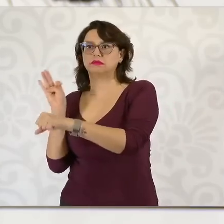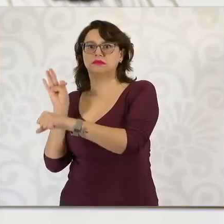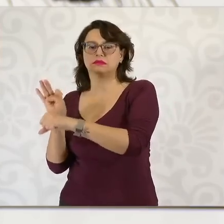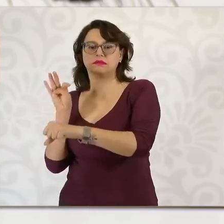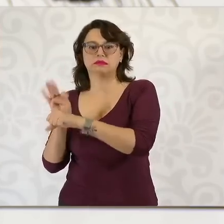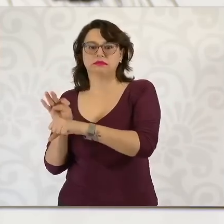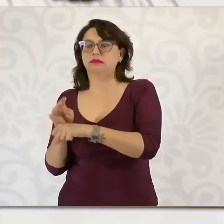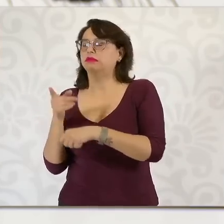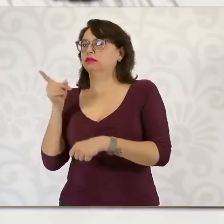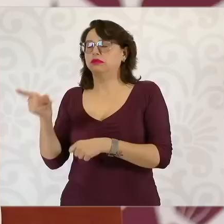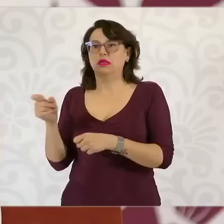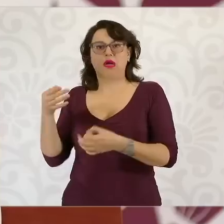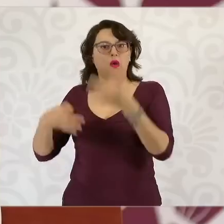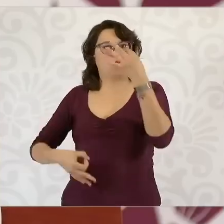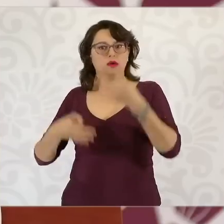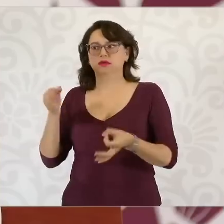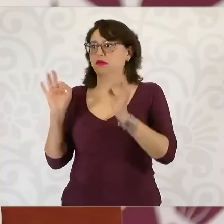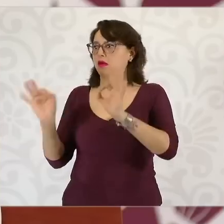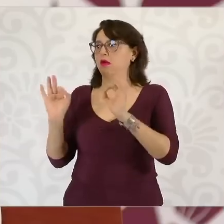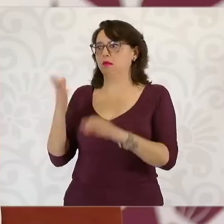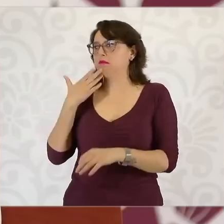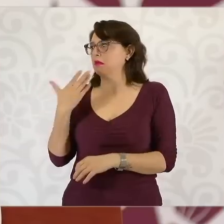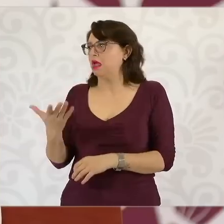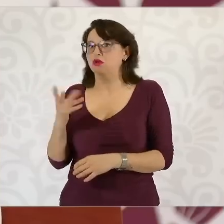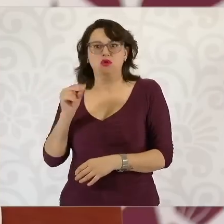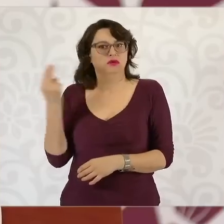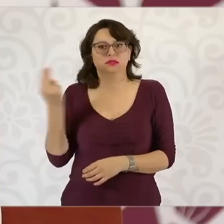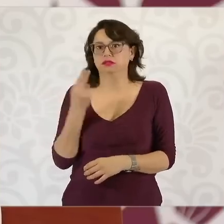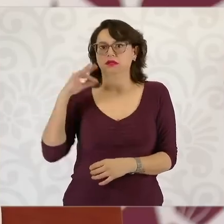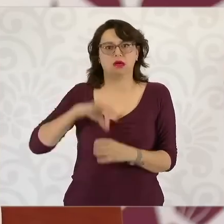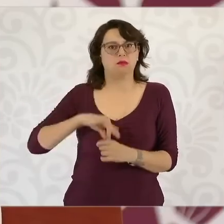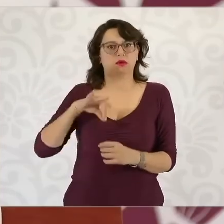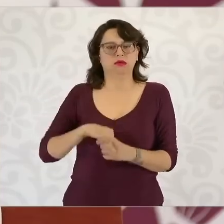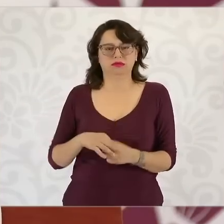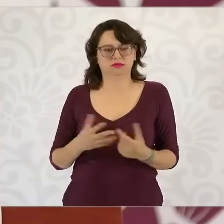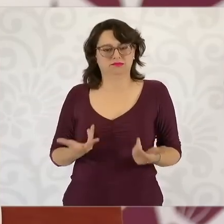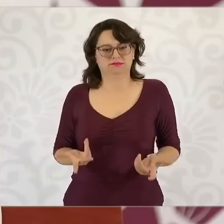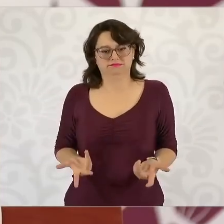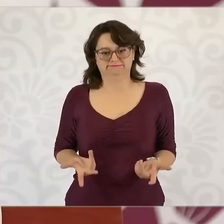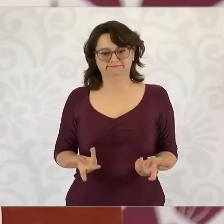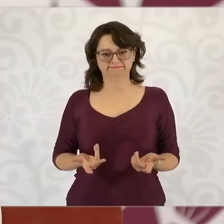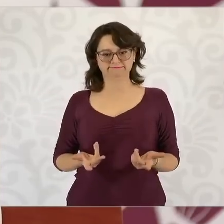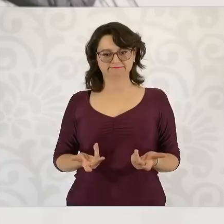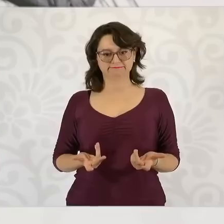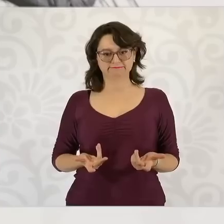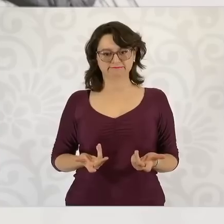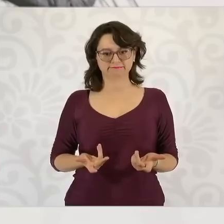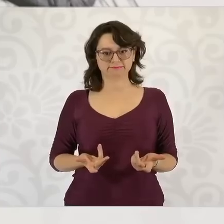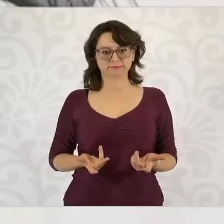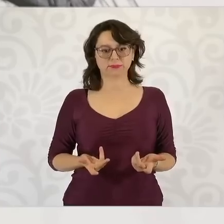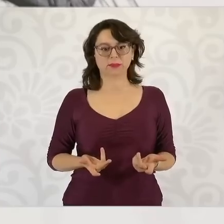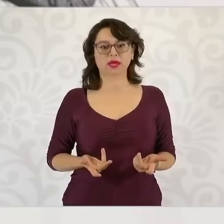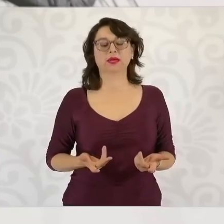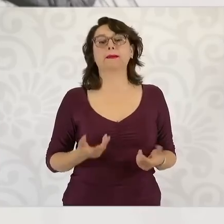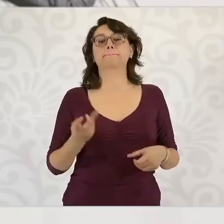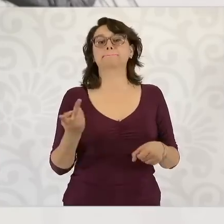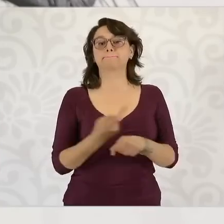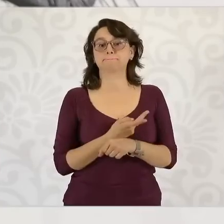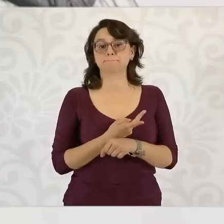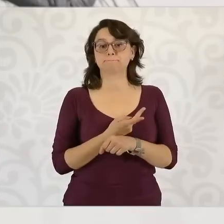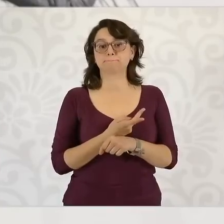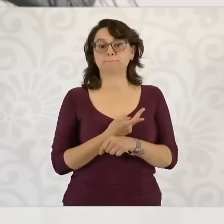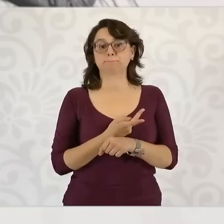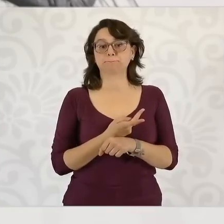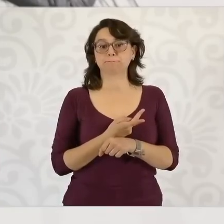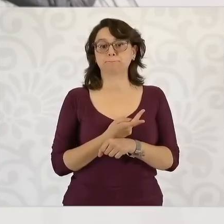que dice que hay elecciones en el Poder Judicial. Entonces, además de la denuncia pública, si hay denuncia penal